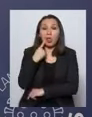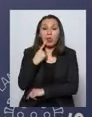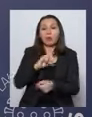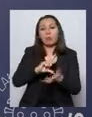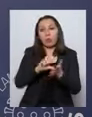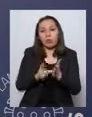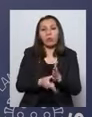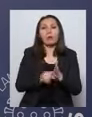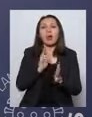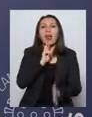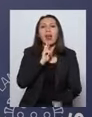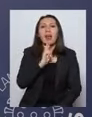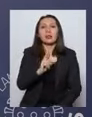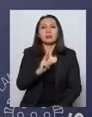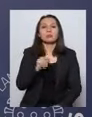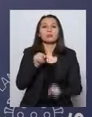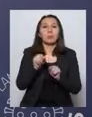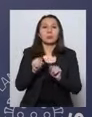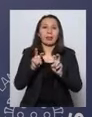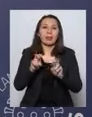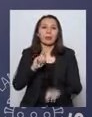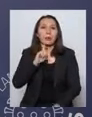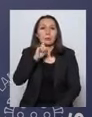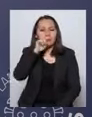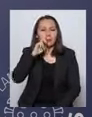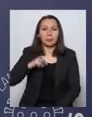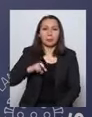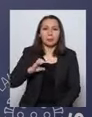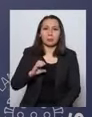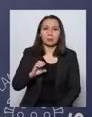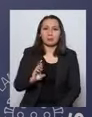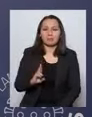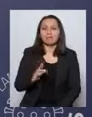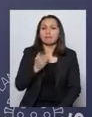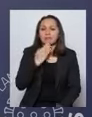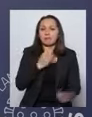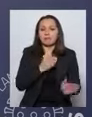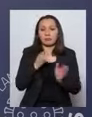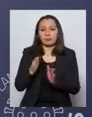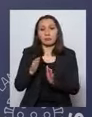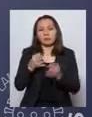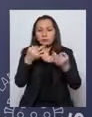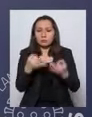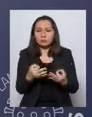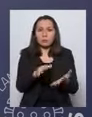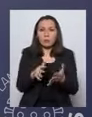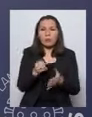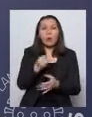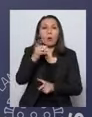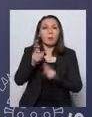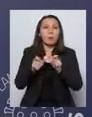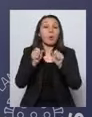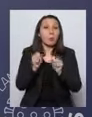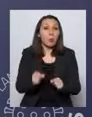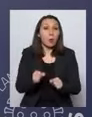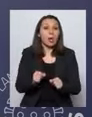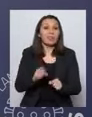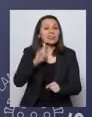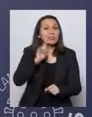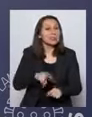que se demoran al menos en tener el resultado del pcr y por otro lado también si querían una estimación de cuántos casos podrían quedarse sin